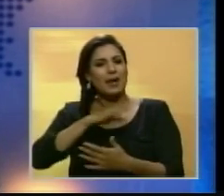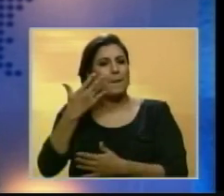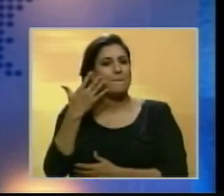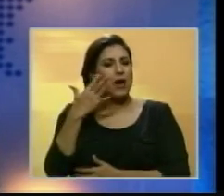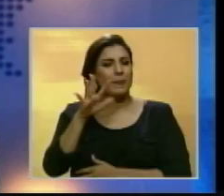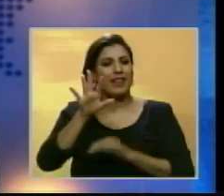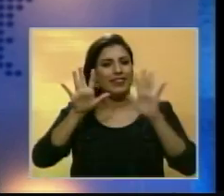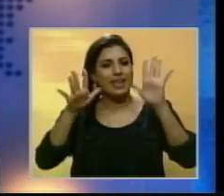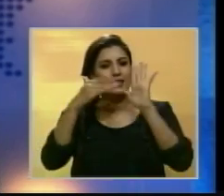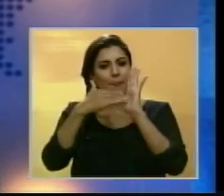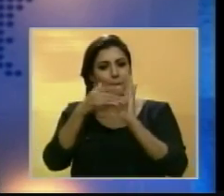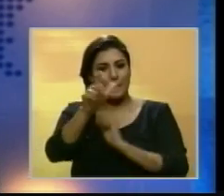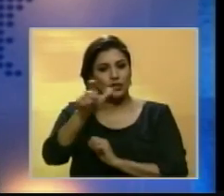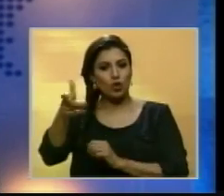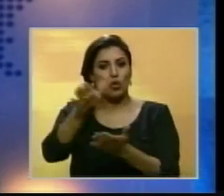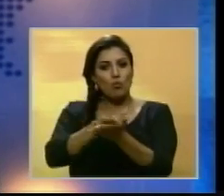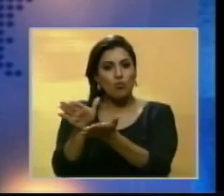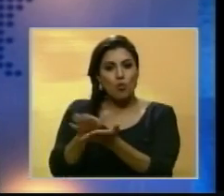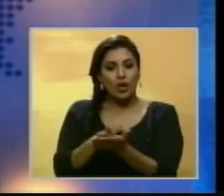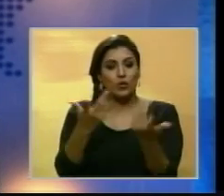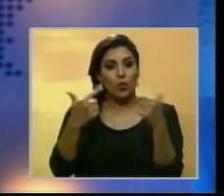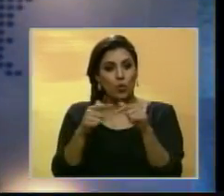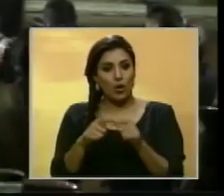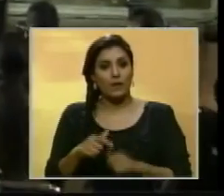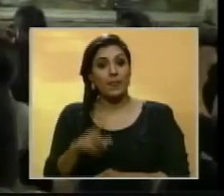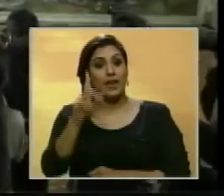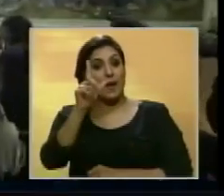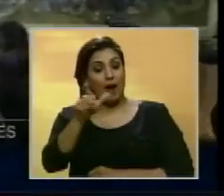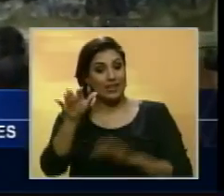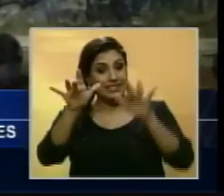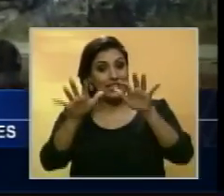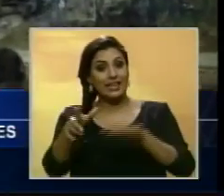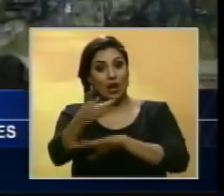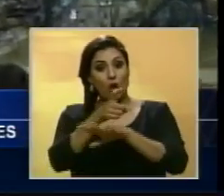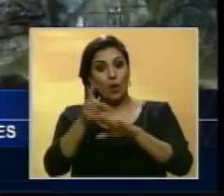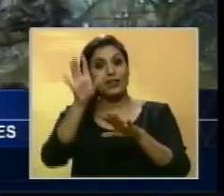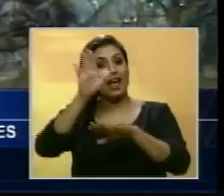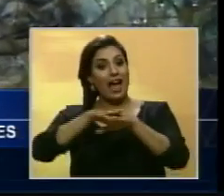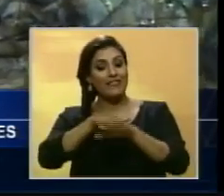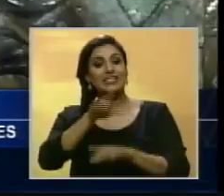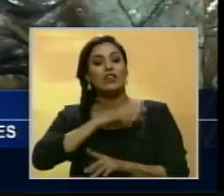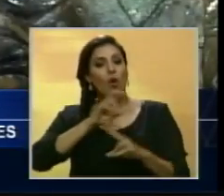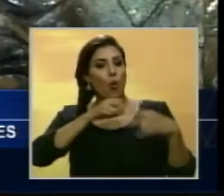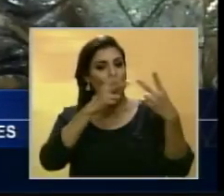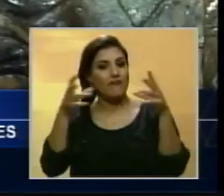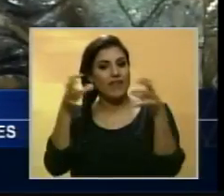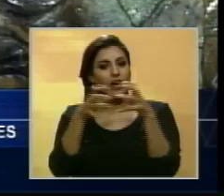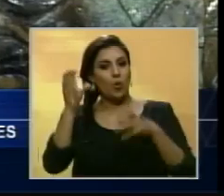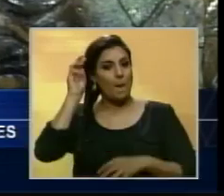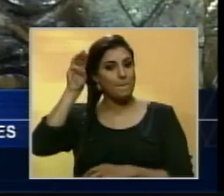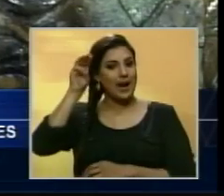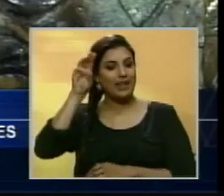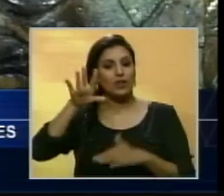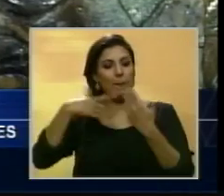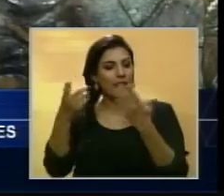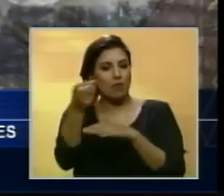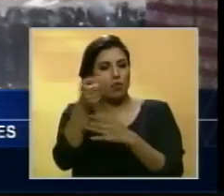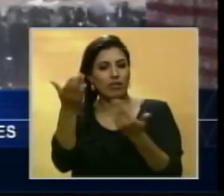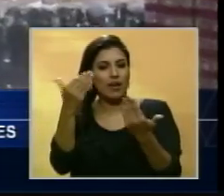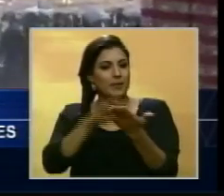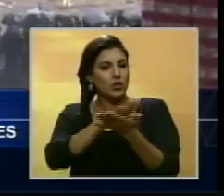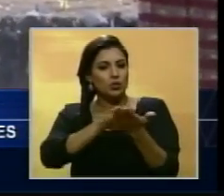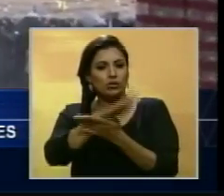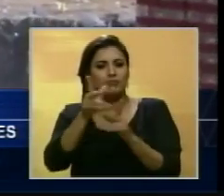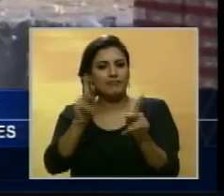menos 10 fallecidos en el estado de Oaxaca. La Secretaría de la Gobernación anunció que habrá una reunión con los maestros para buscar soluciones